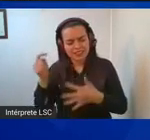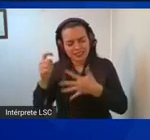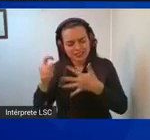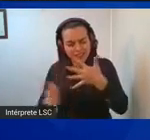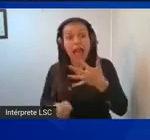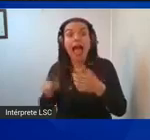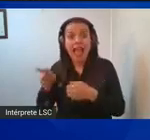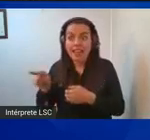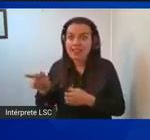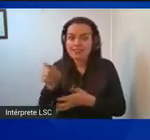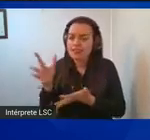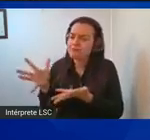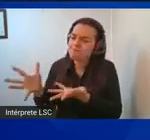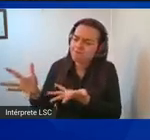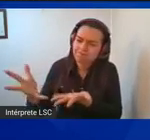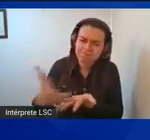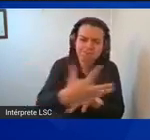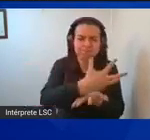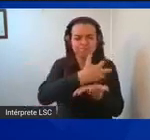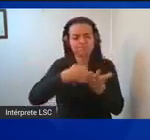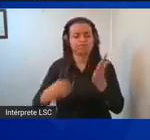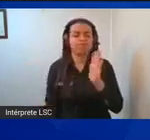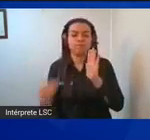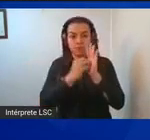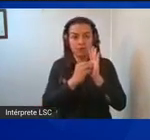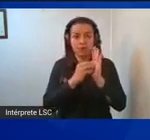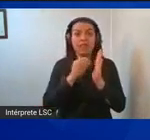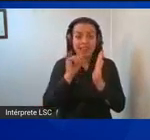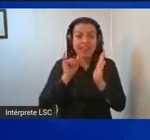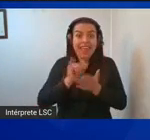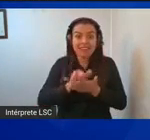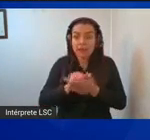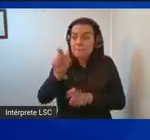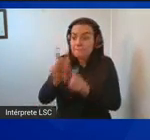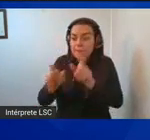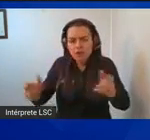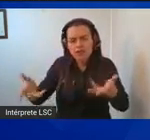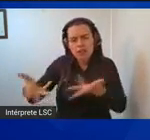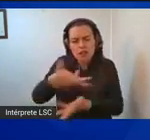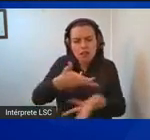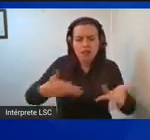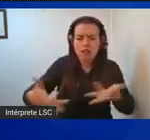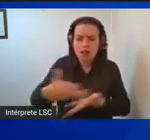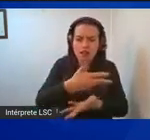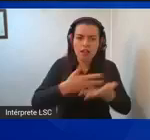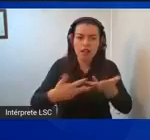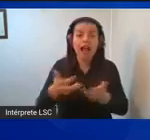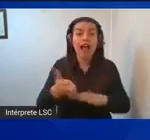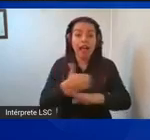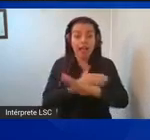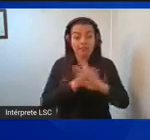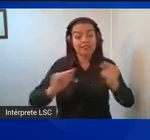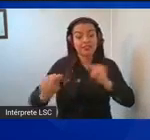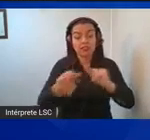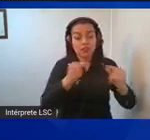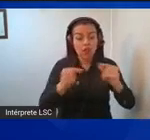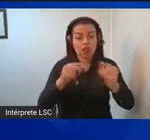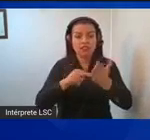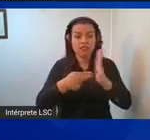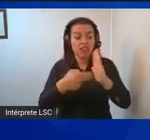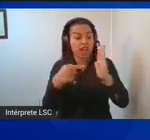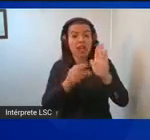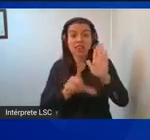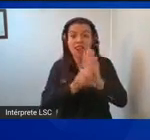los actores que discutieron el mismo. O sea, cuando se generaba discusión nunca fue en contra del proyecto, lo que estaba